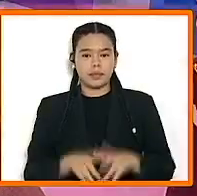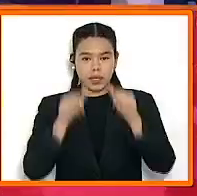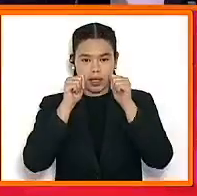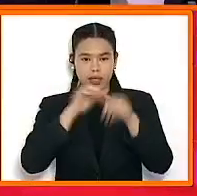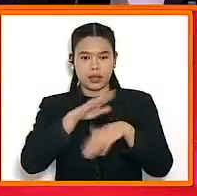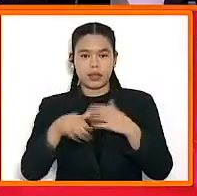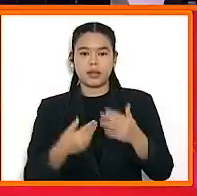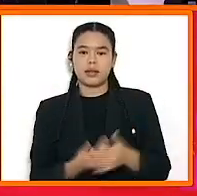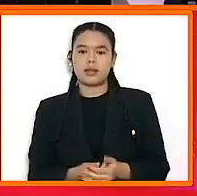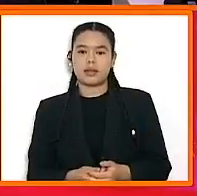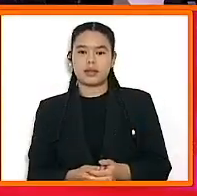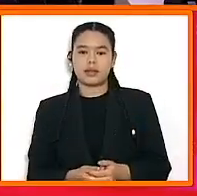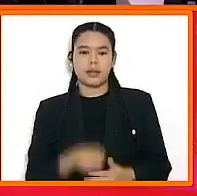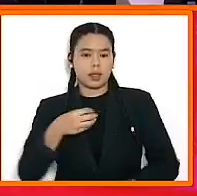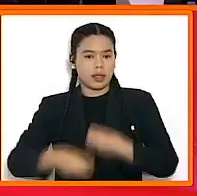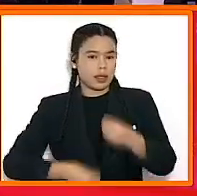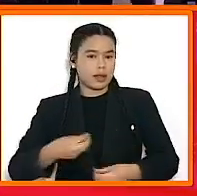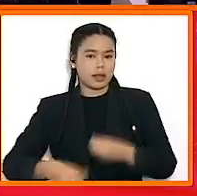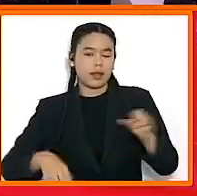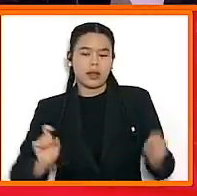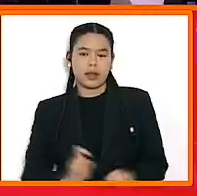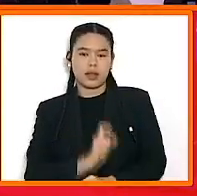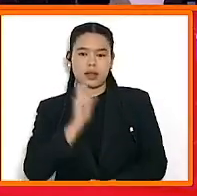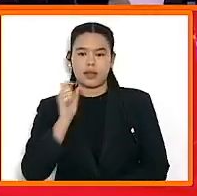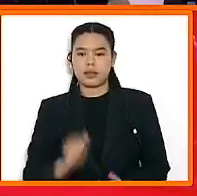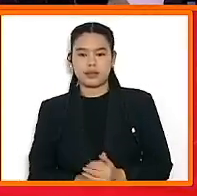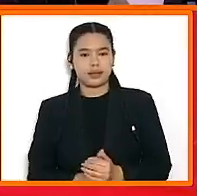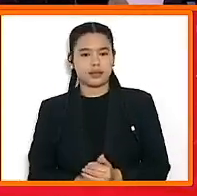Atentos, que tu esfera ganadora es